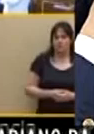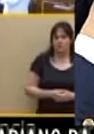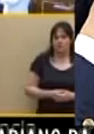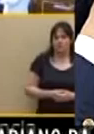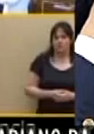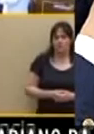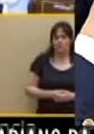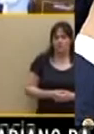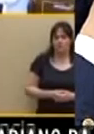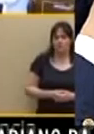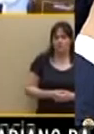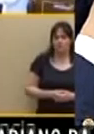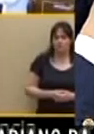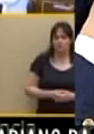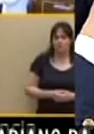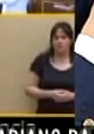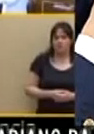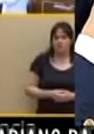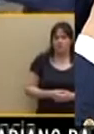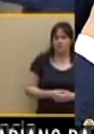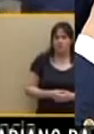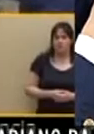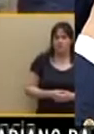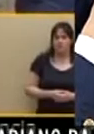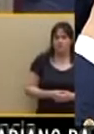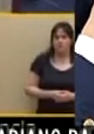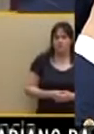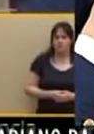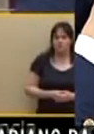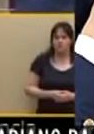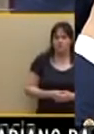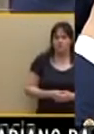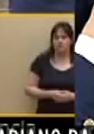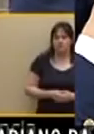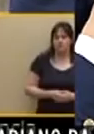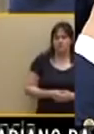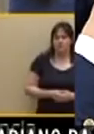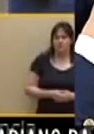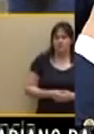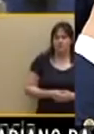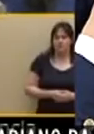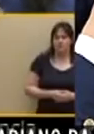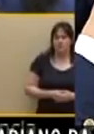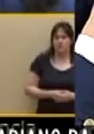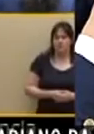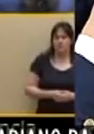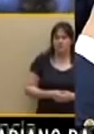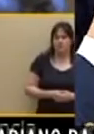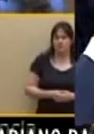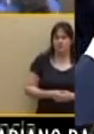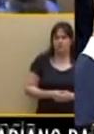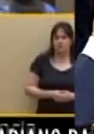pero aunque unidos podemos que paulo iglesias quiere gobernar este país necesitamos hoy de aliado